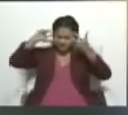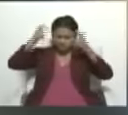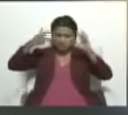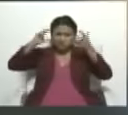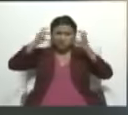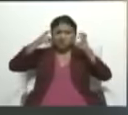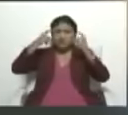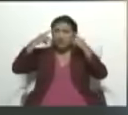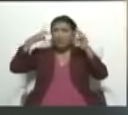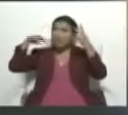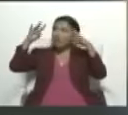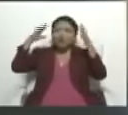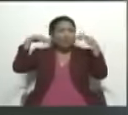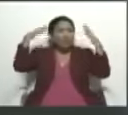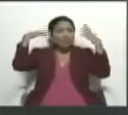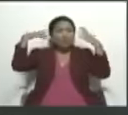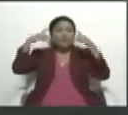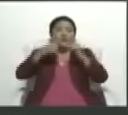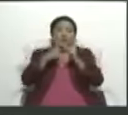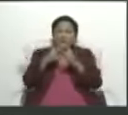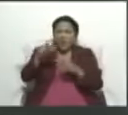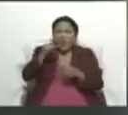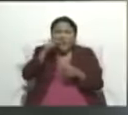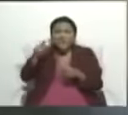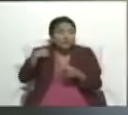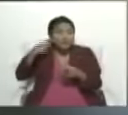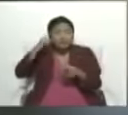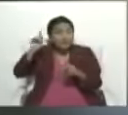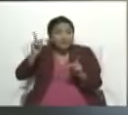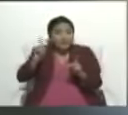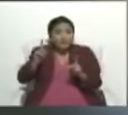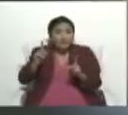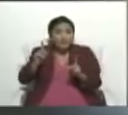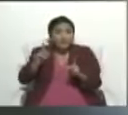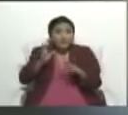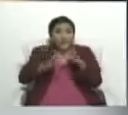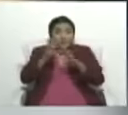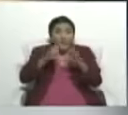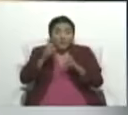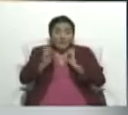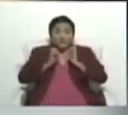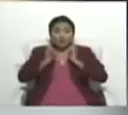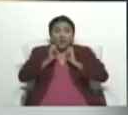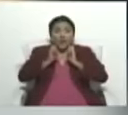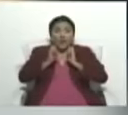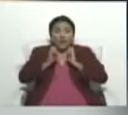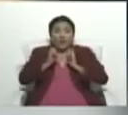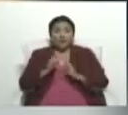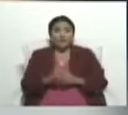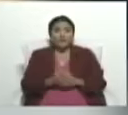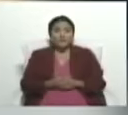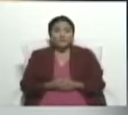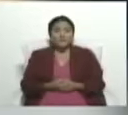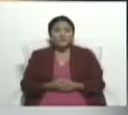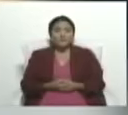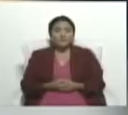estaba como alucinando, Cancerbero. No sé qué tenía exactamente, pero tiene un problema evidentemente emocional.